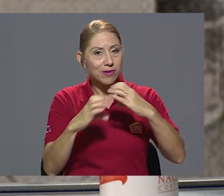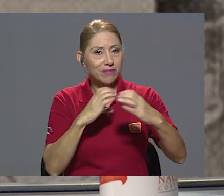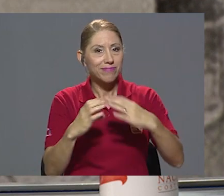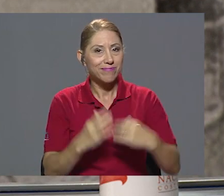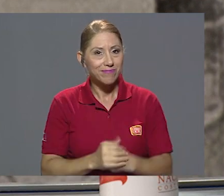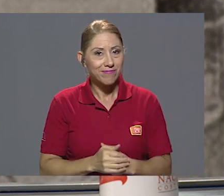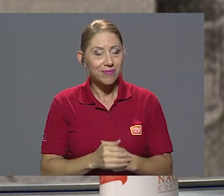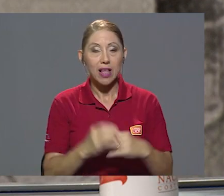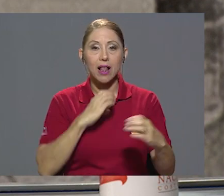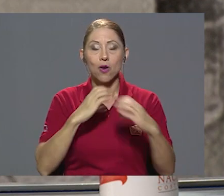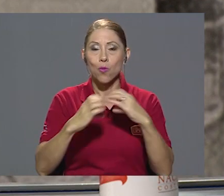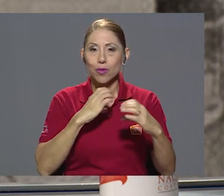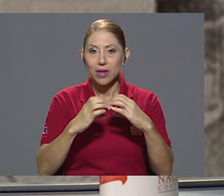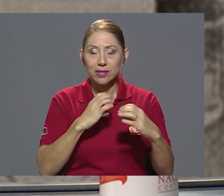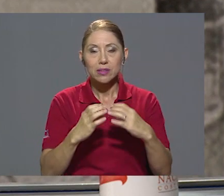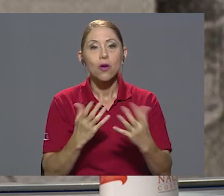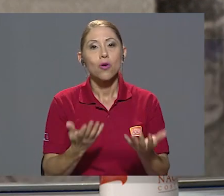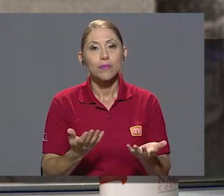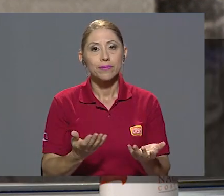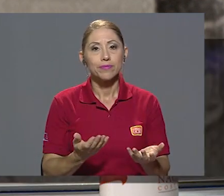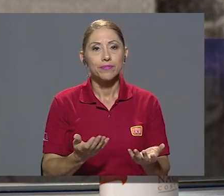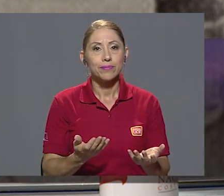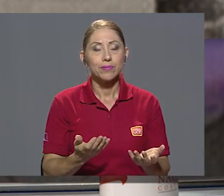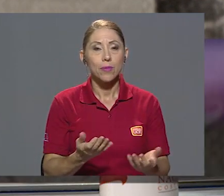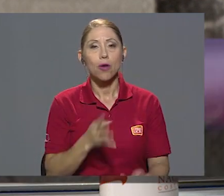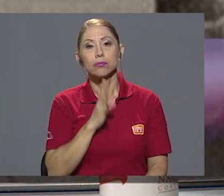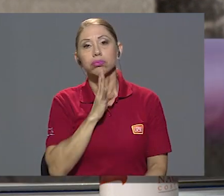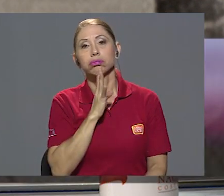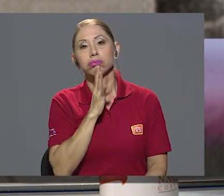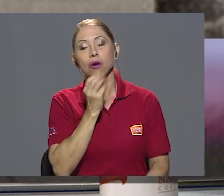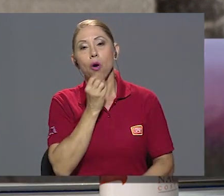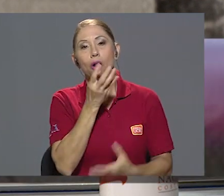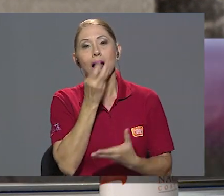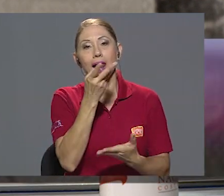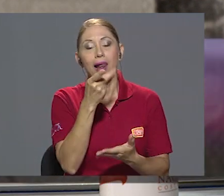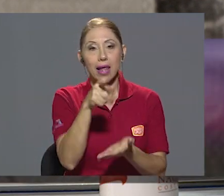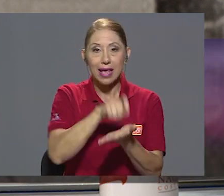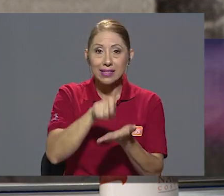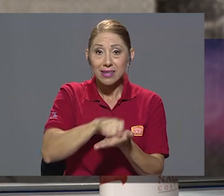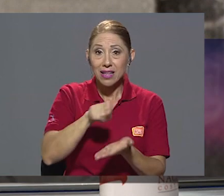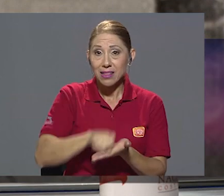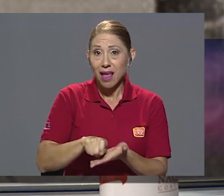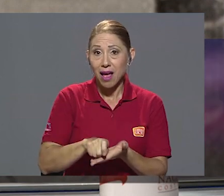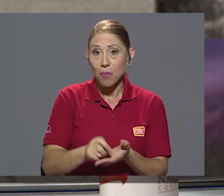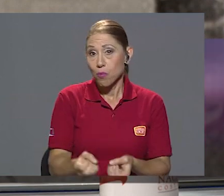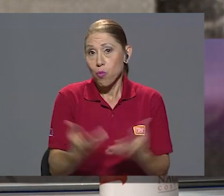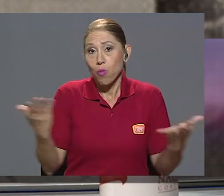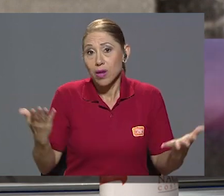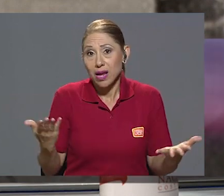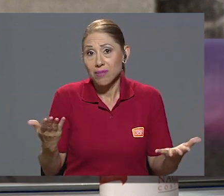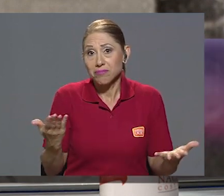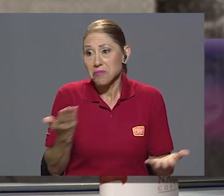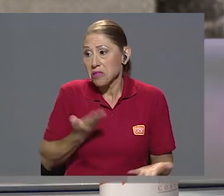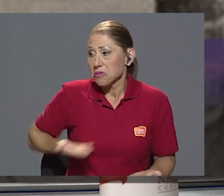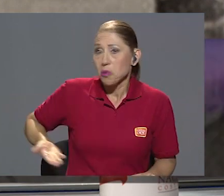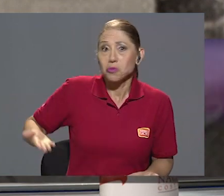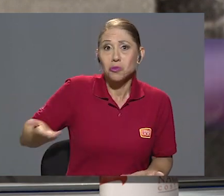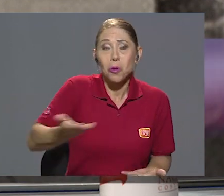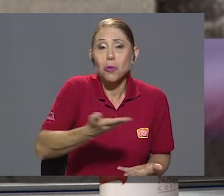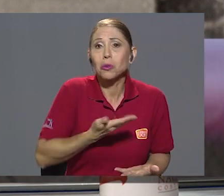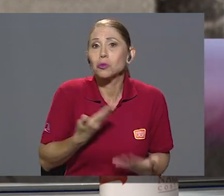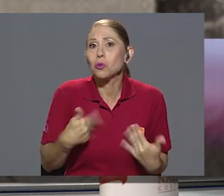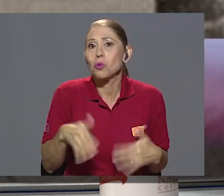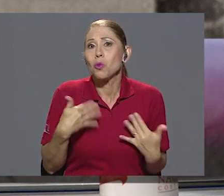comunicación. La comunicación oral, escrita, pública. ¿Cuántos de nosotros no hemos tenido